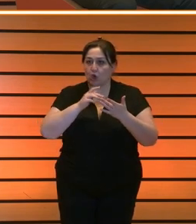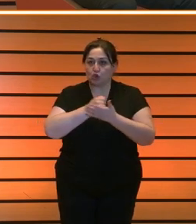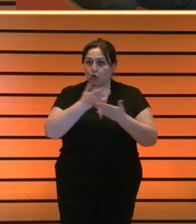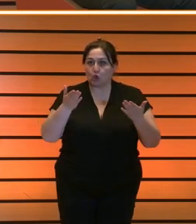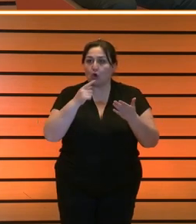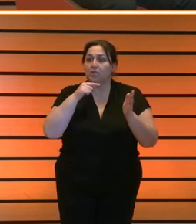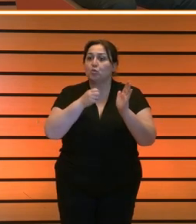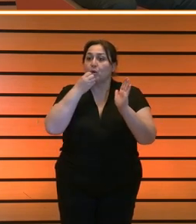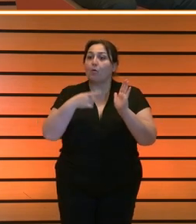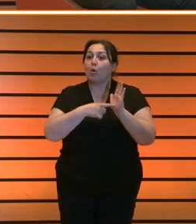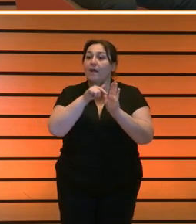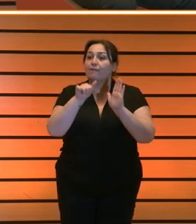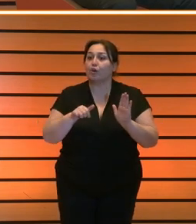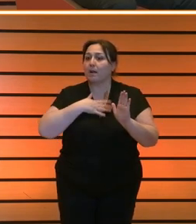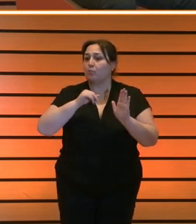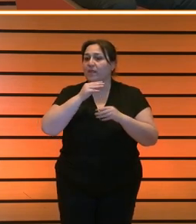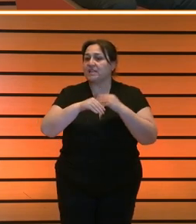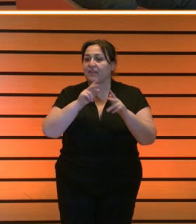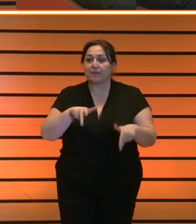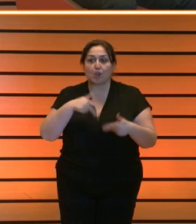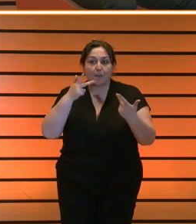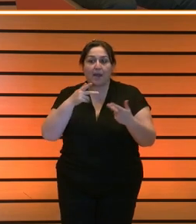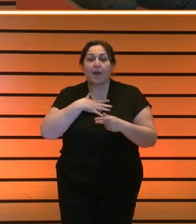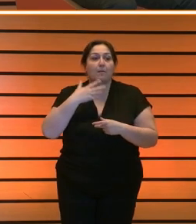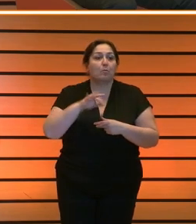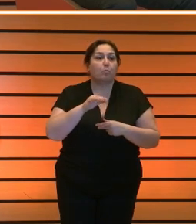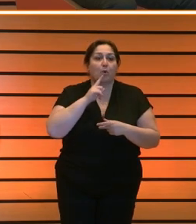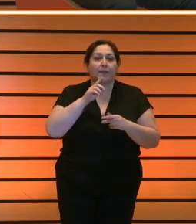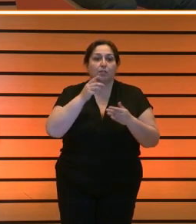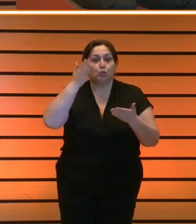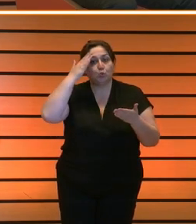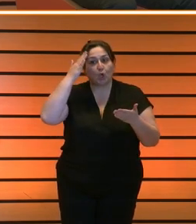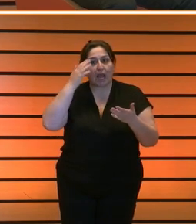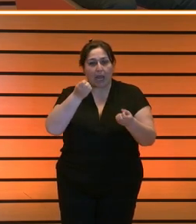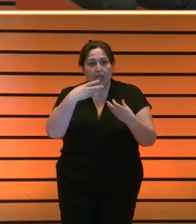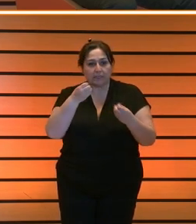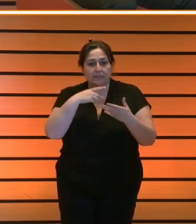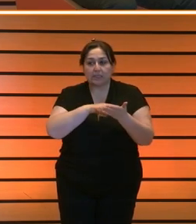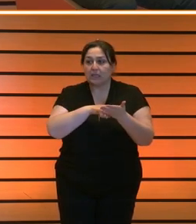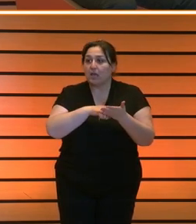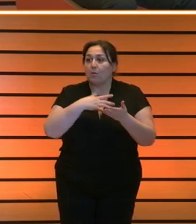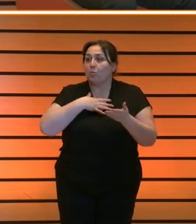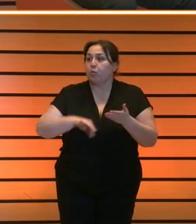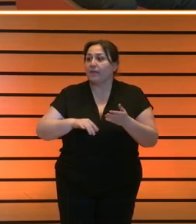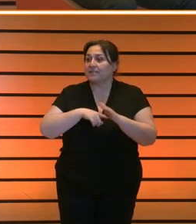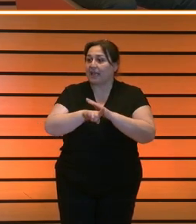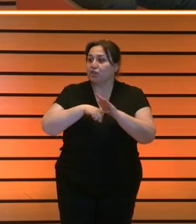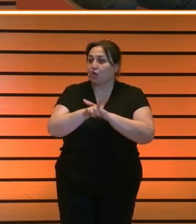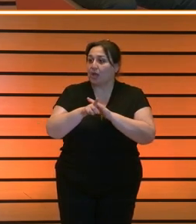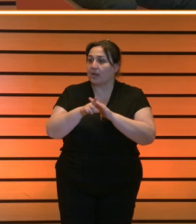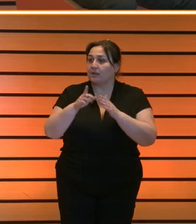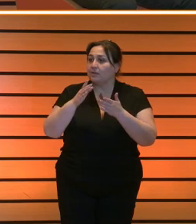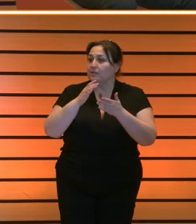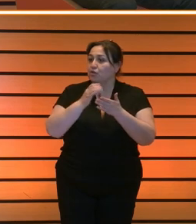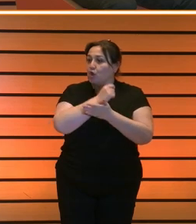es una buena forma puedes hacer videoconferencias puedes poner tutoriales puedes gestionar todos los